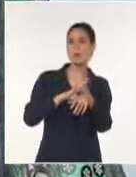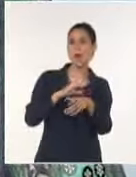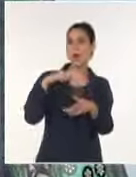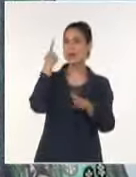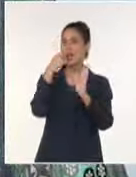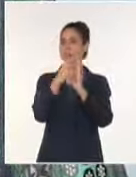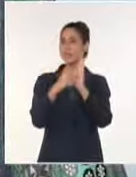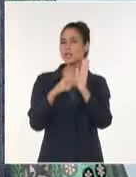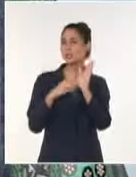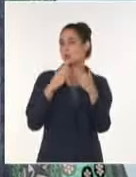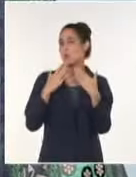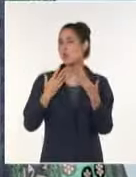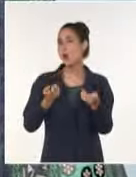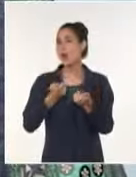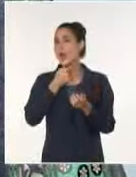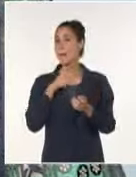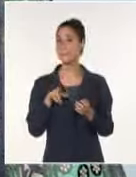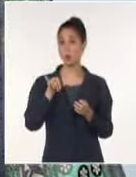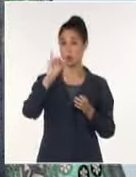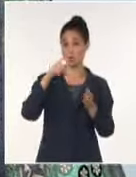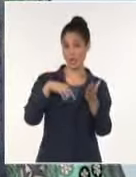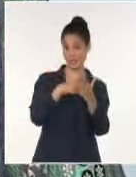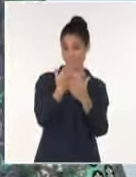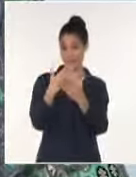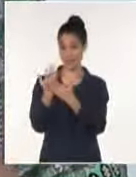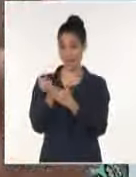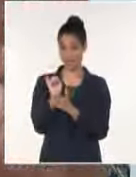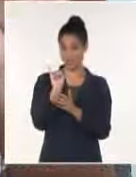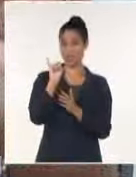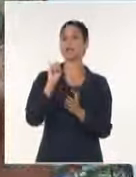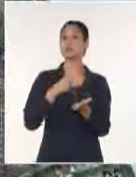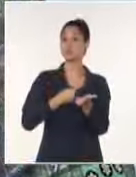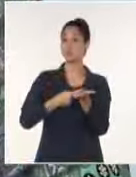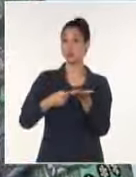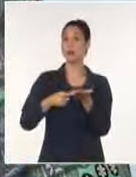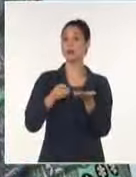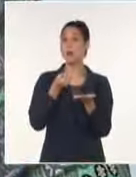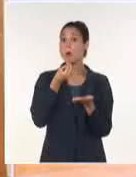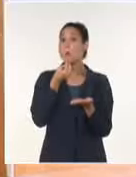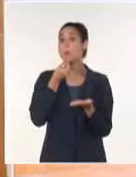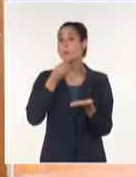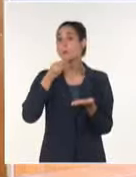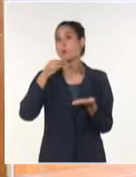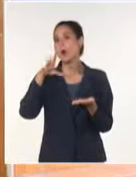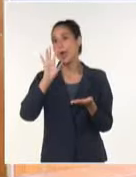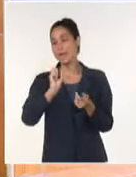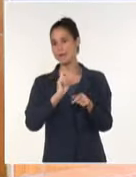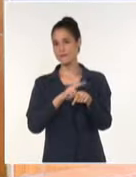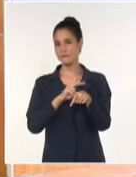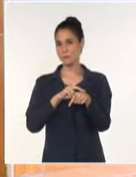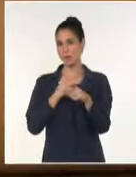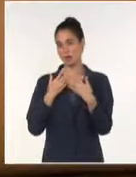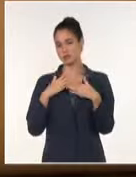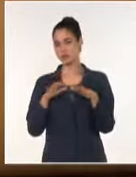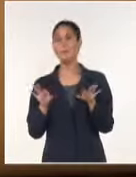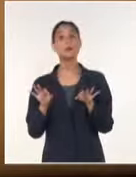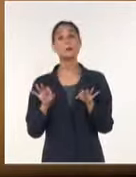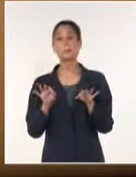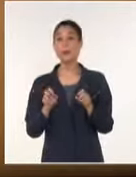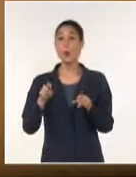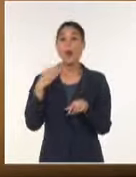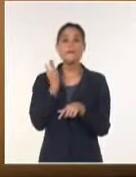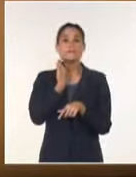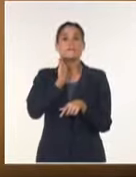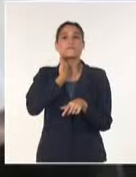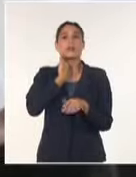días de la enfermedad usted está con el riesgo de tener una posible arbovirosis. La fiebre del oropouche continúa